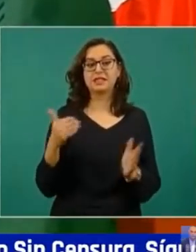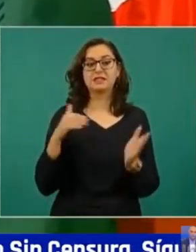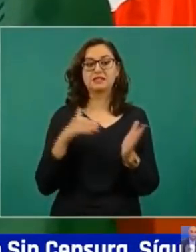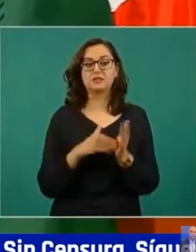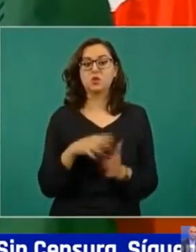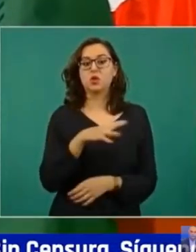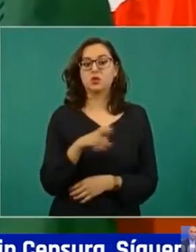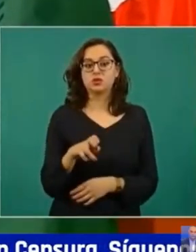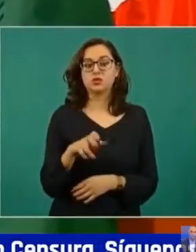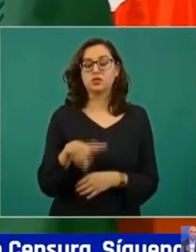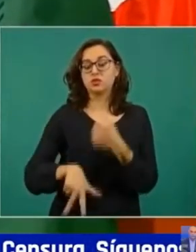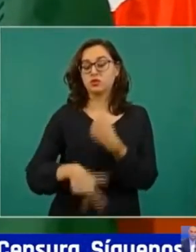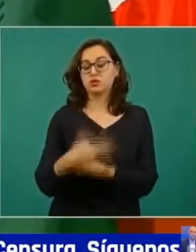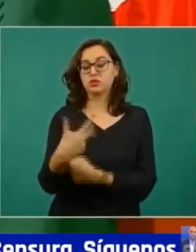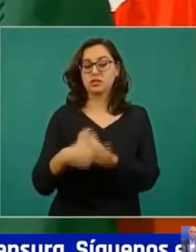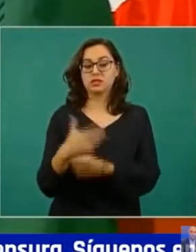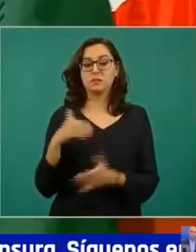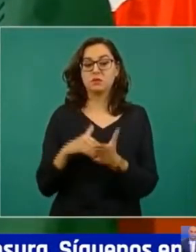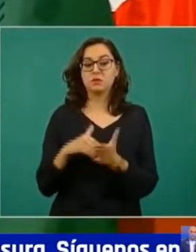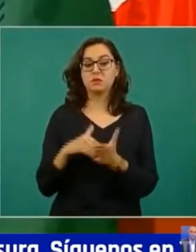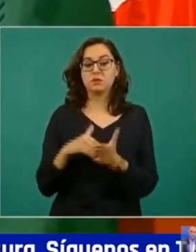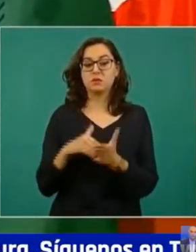7,344. Ya, Ceci.